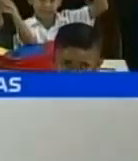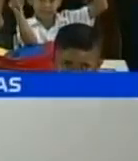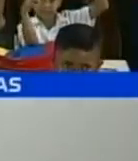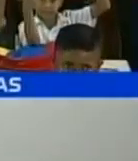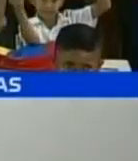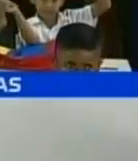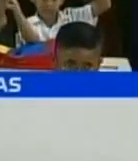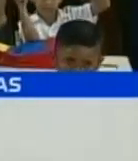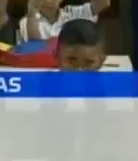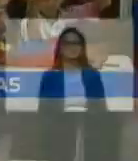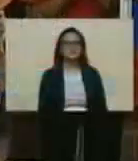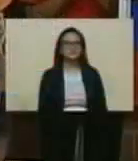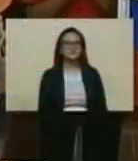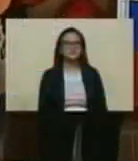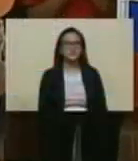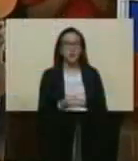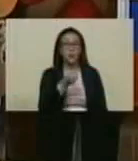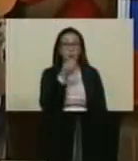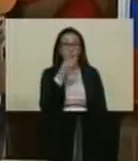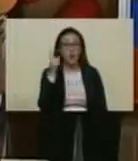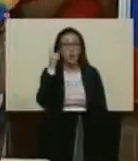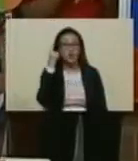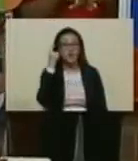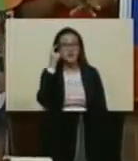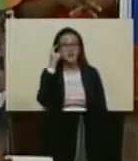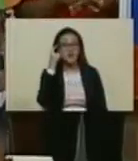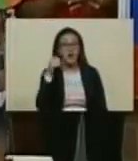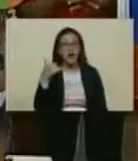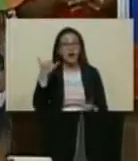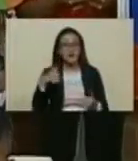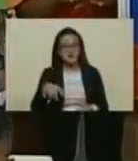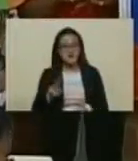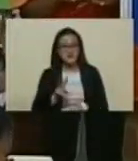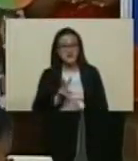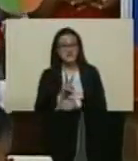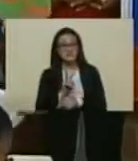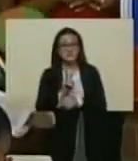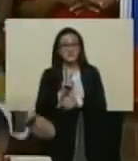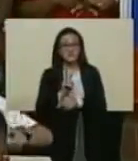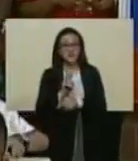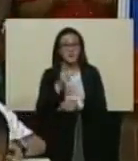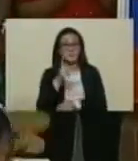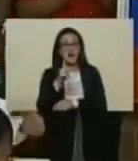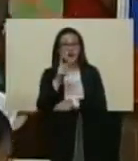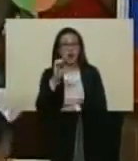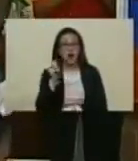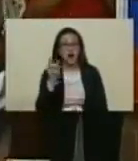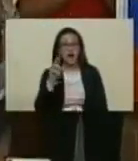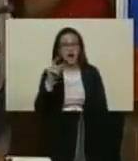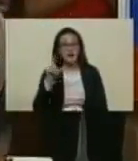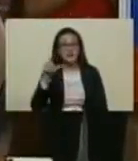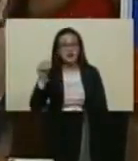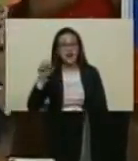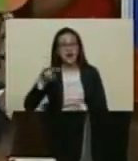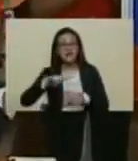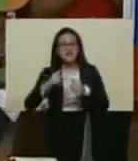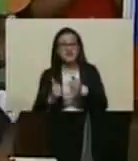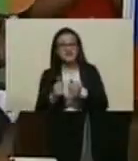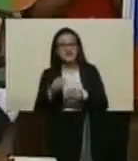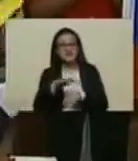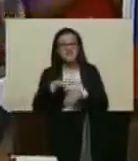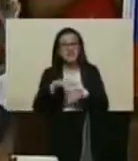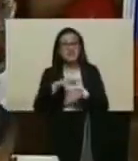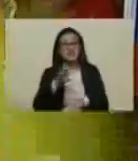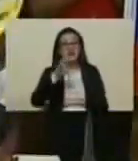Buenos días, Venezuela, buenos días, presidente. Desde aquí, desde Zapateral, parroquia Carayaca, Me encuentro con la viceministra